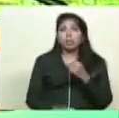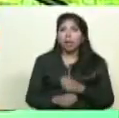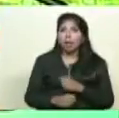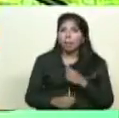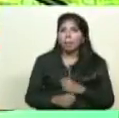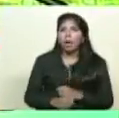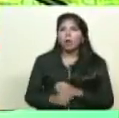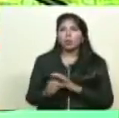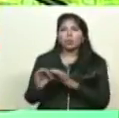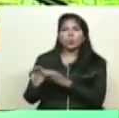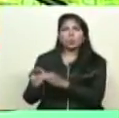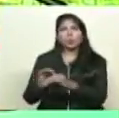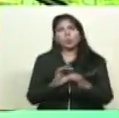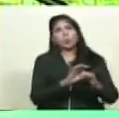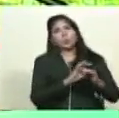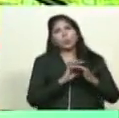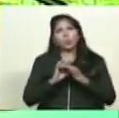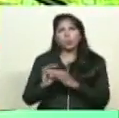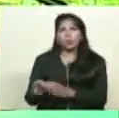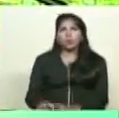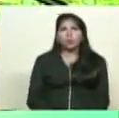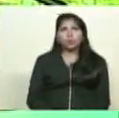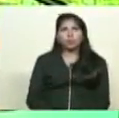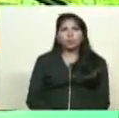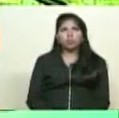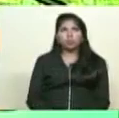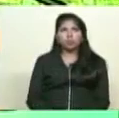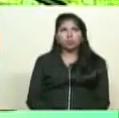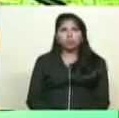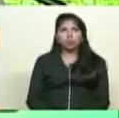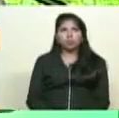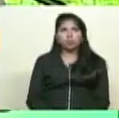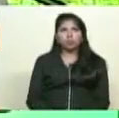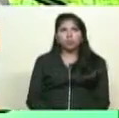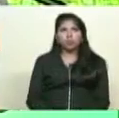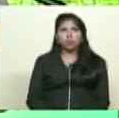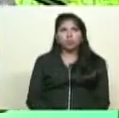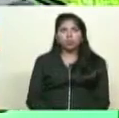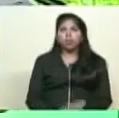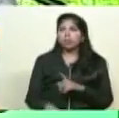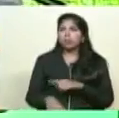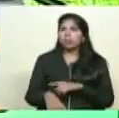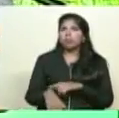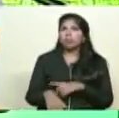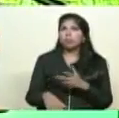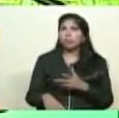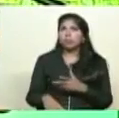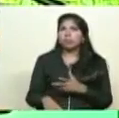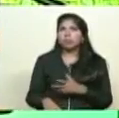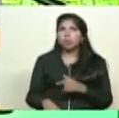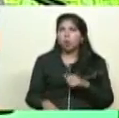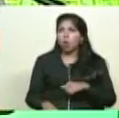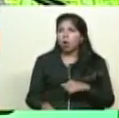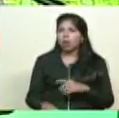unitario, de hacer las cosas, sentarse ahora, vamos a hacer esto. ¿Cuántas órdenes salen de esta asamblea?